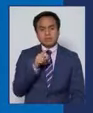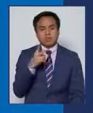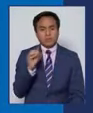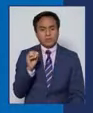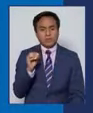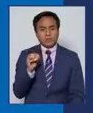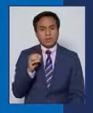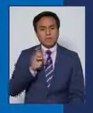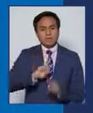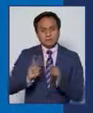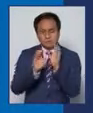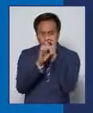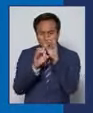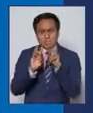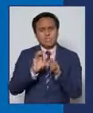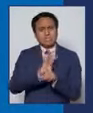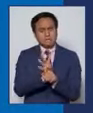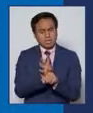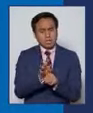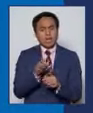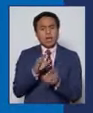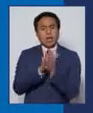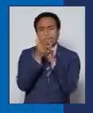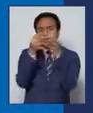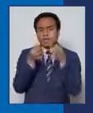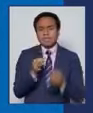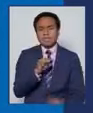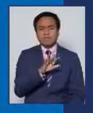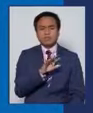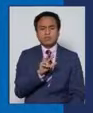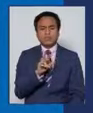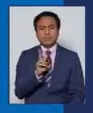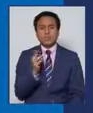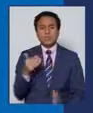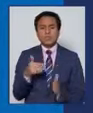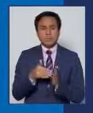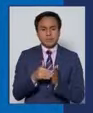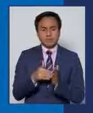19.120 exámenes realizados, llegando a la totalidad de